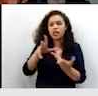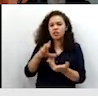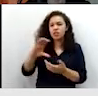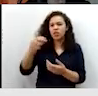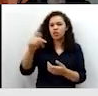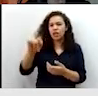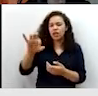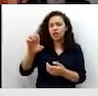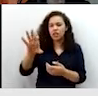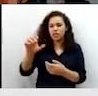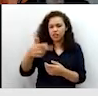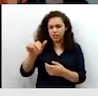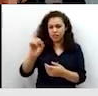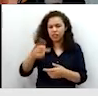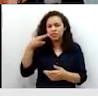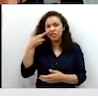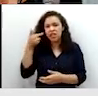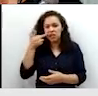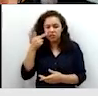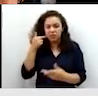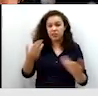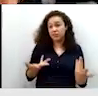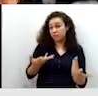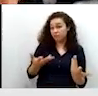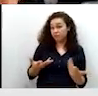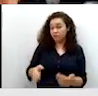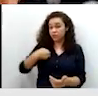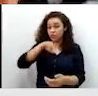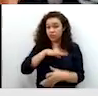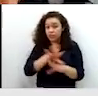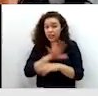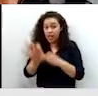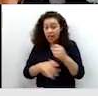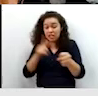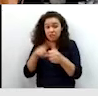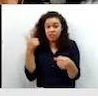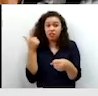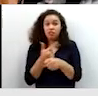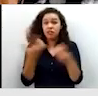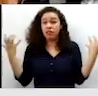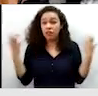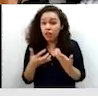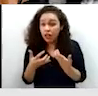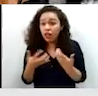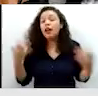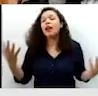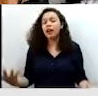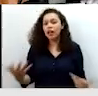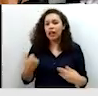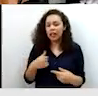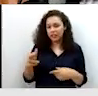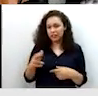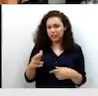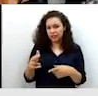Entonces, ya desde ahí, pues ya estaríamos hablando, si detectamos la presencia de esta fauna nociva, pues si está en condiciones normales o